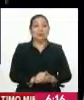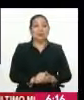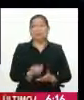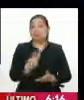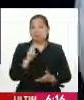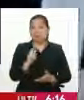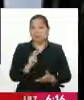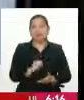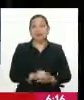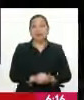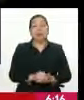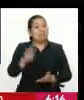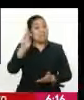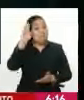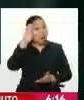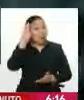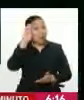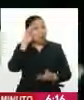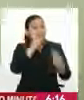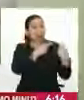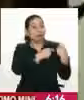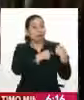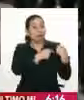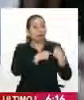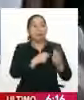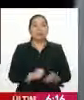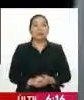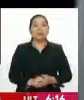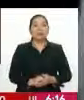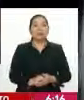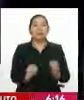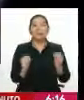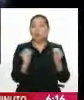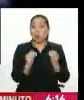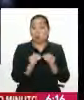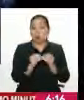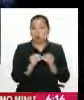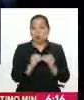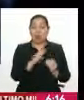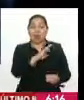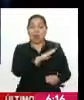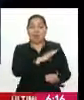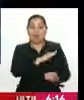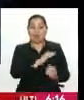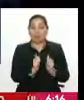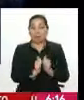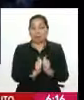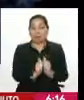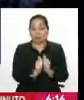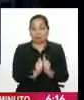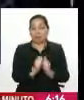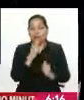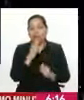además, la policía que se encarga de este tipo de operativos junto al fiscal encargado.